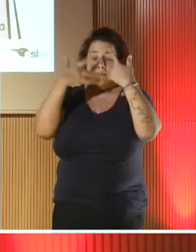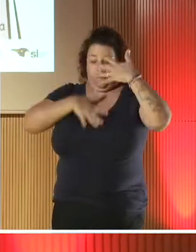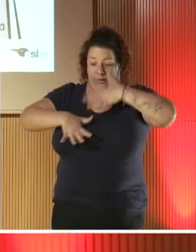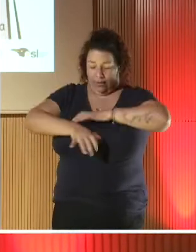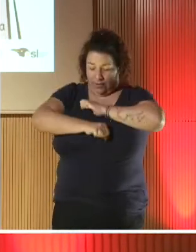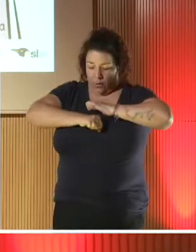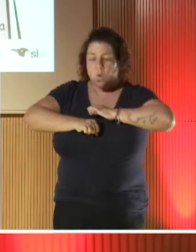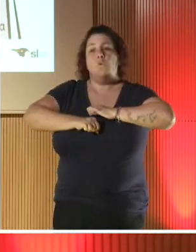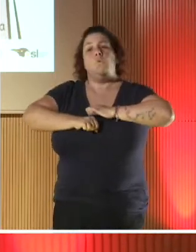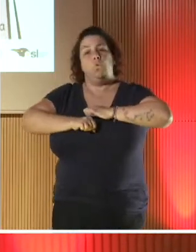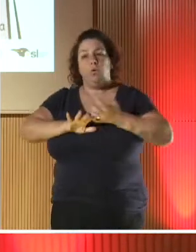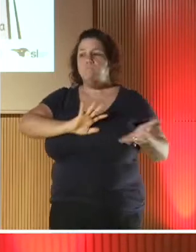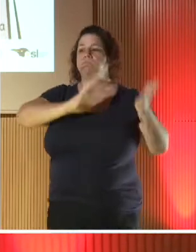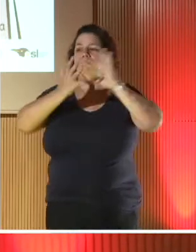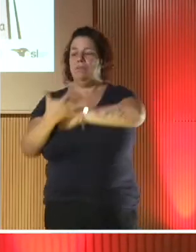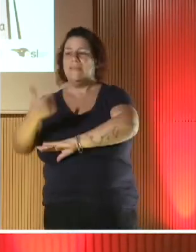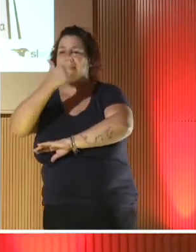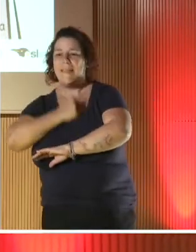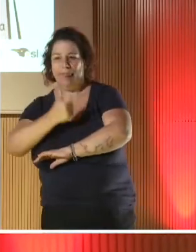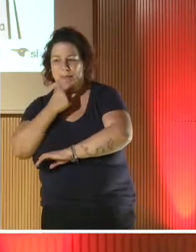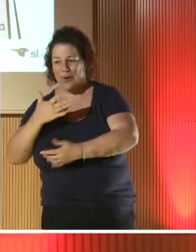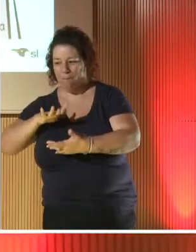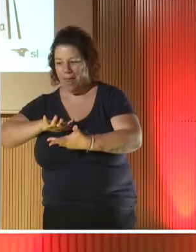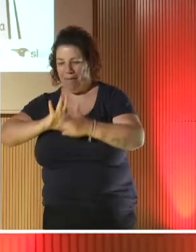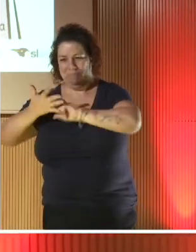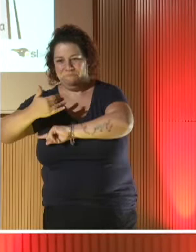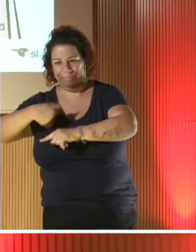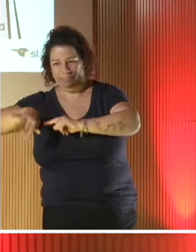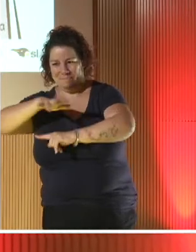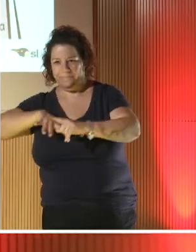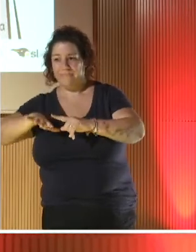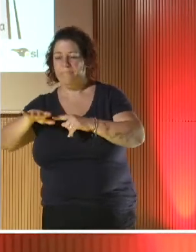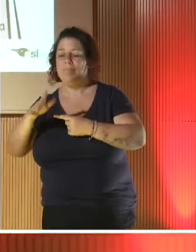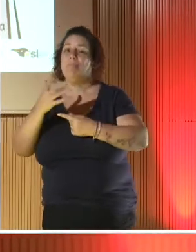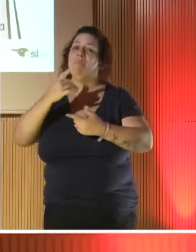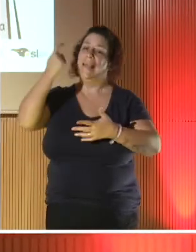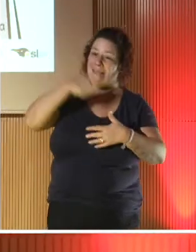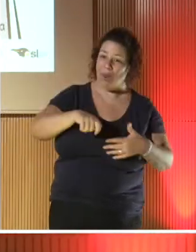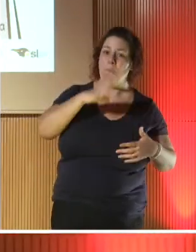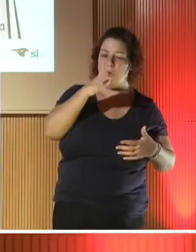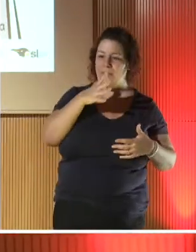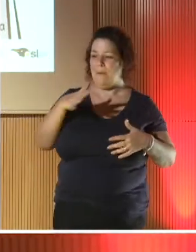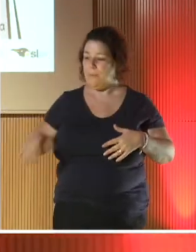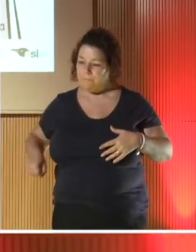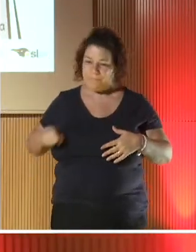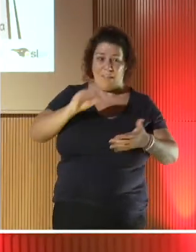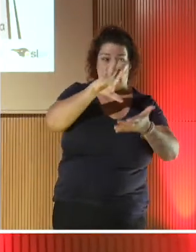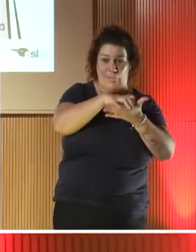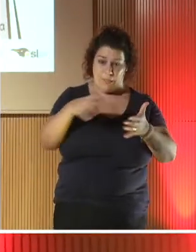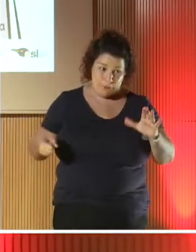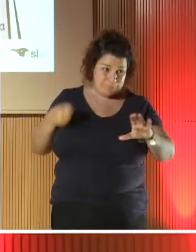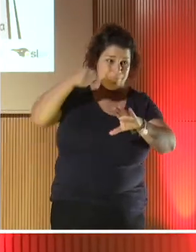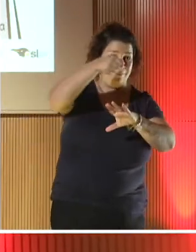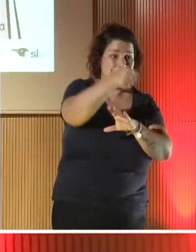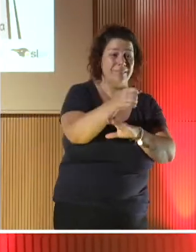muy sencillo de implementar en nuestro día a día. Es un método caro porque no es lo mismo que nosotros llevemos a los niños al centro de atención temprana